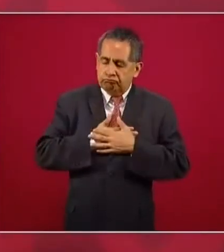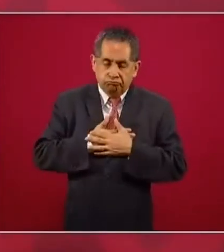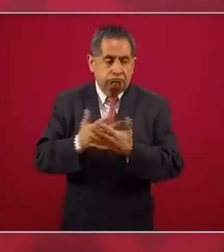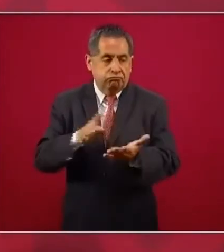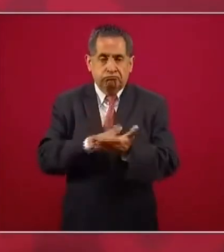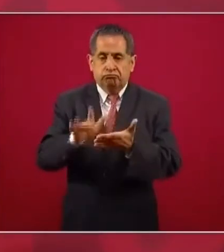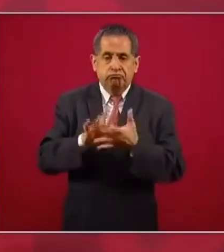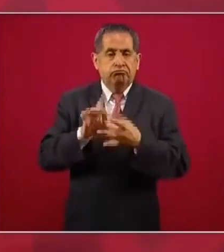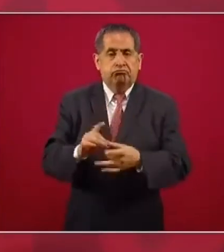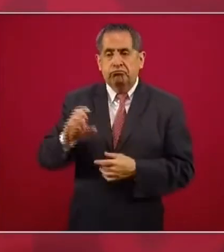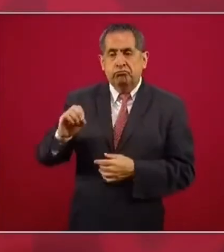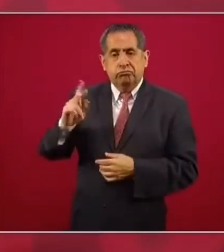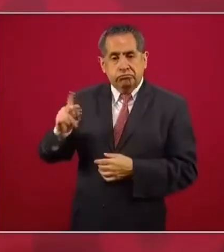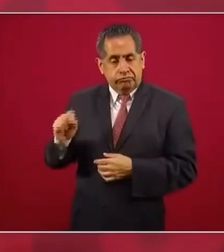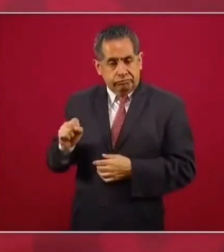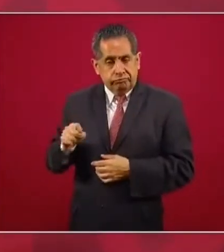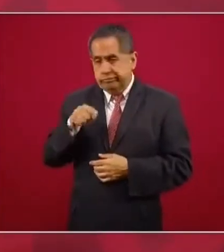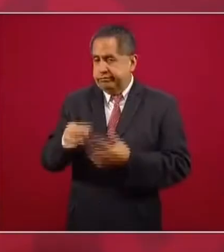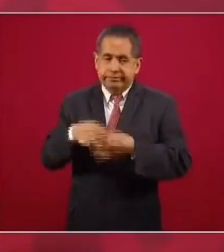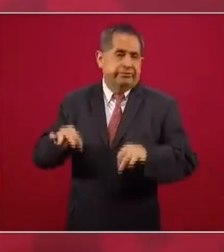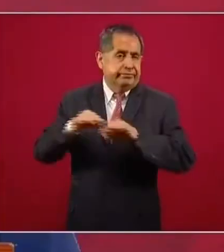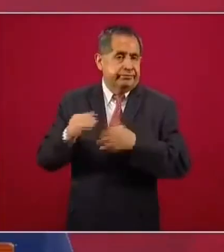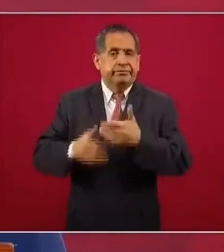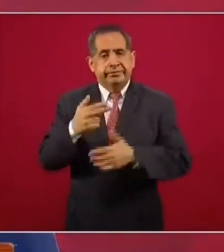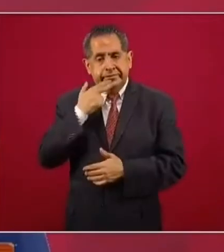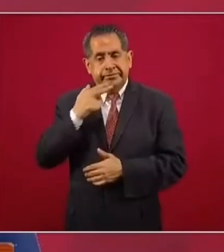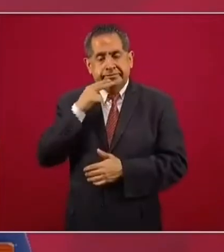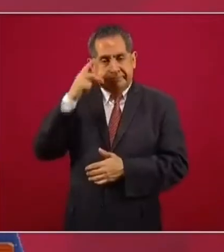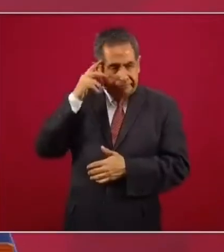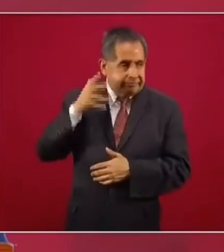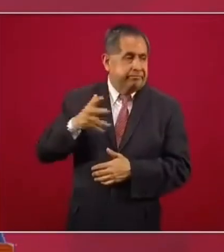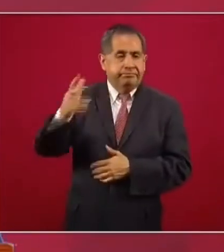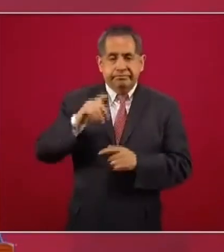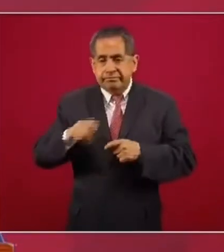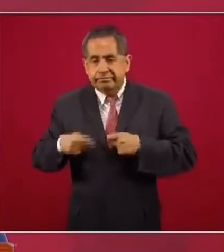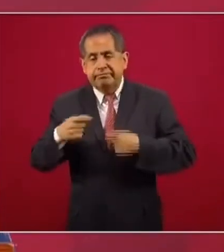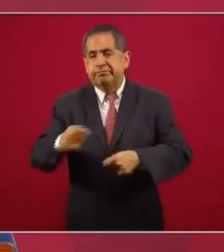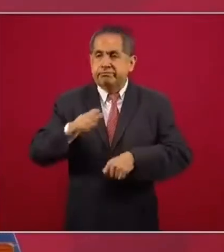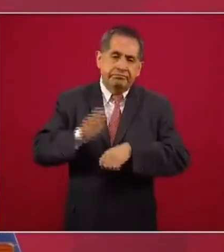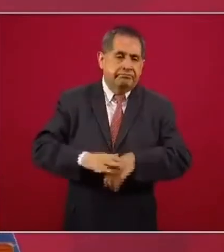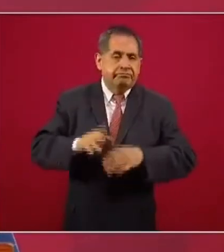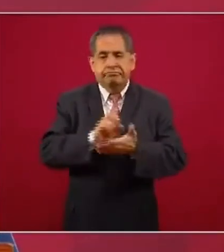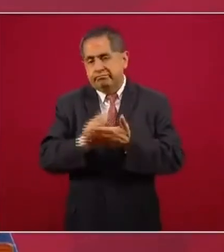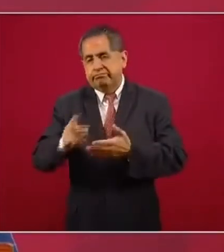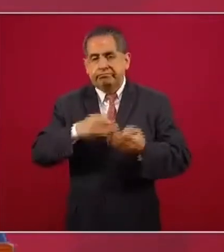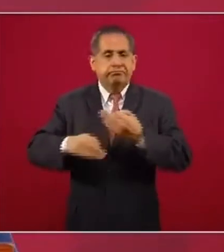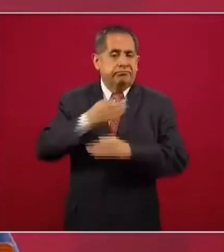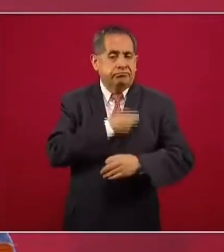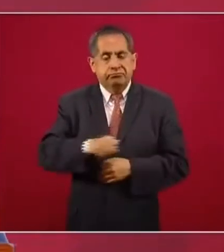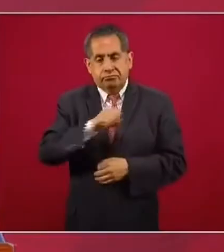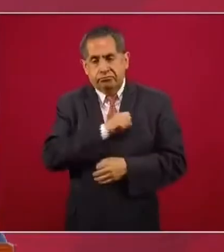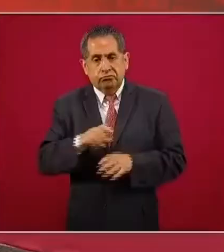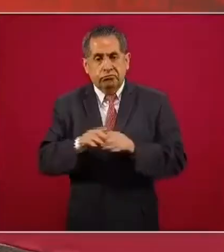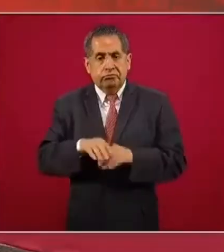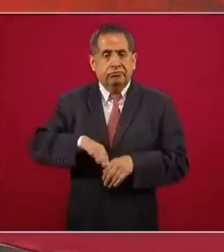las capacidades de la OPS en este importante paso que México está dando para garantizar el derecho a la salud sin